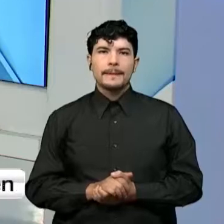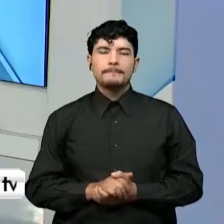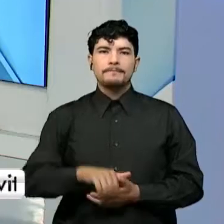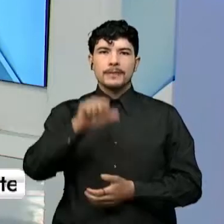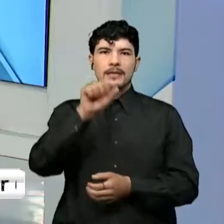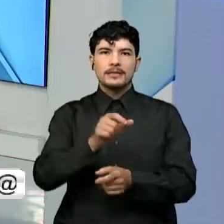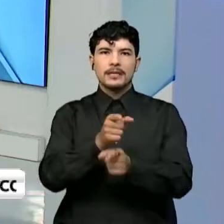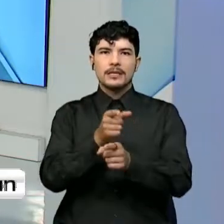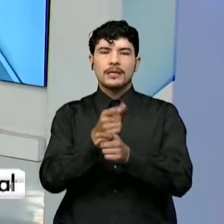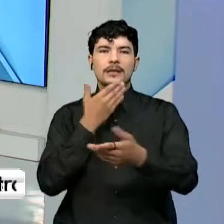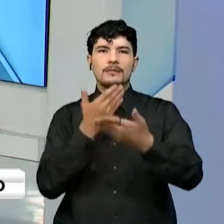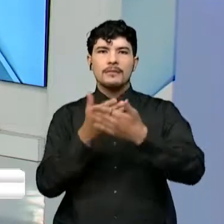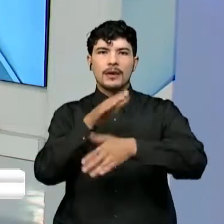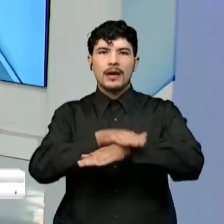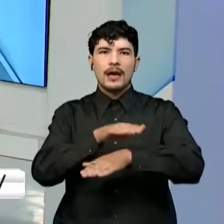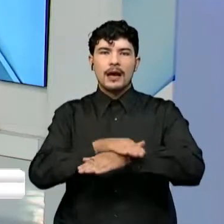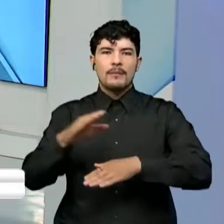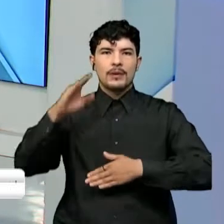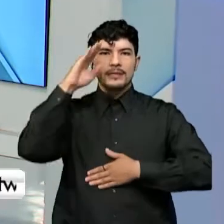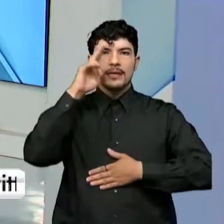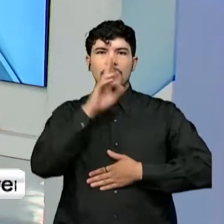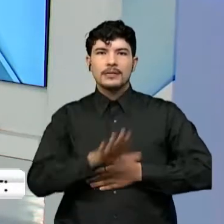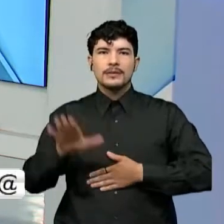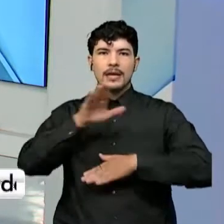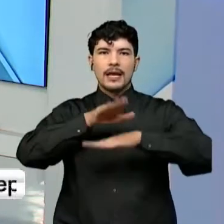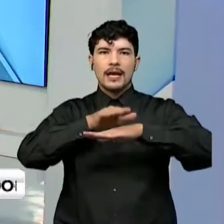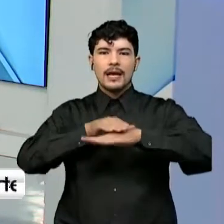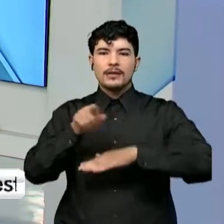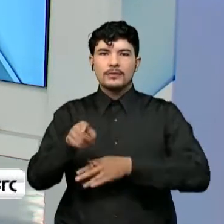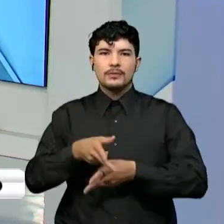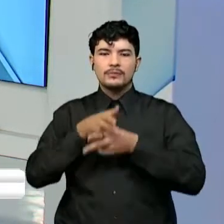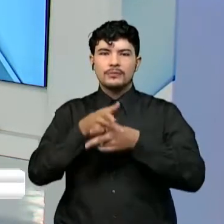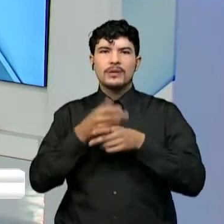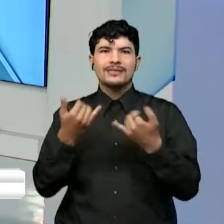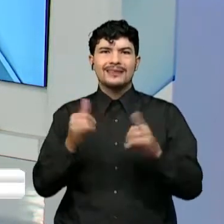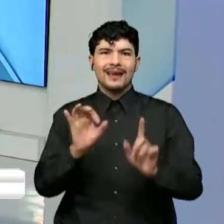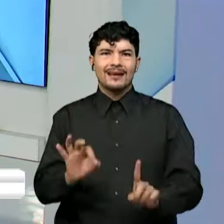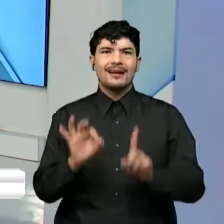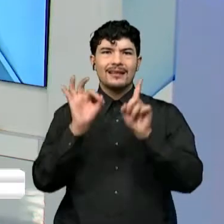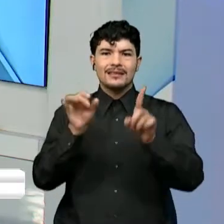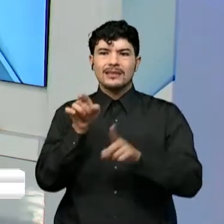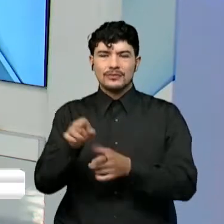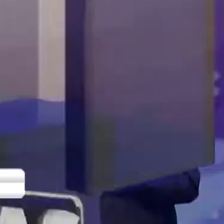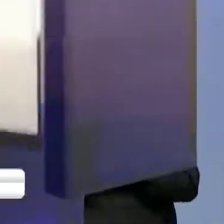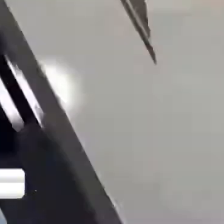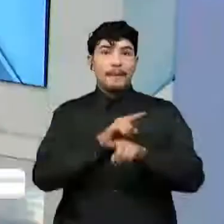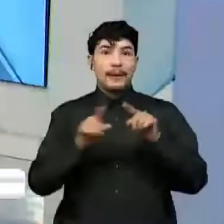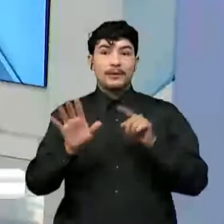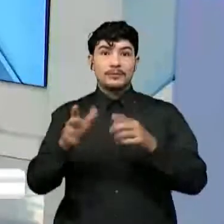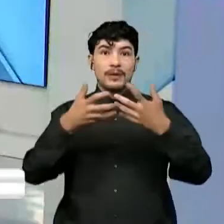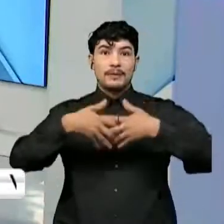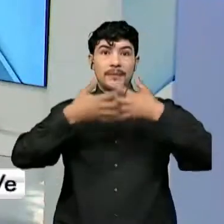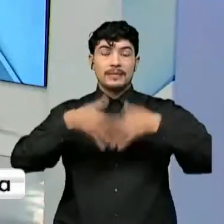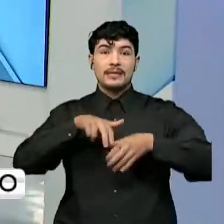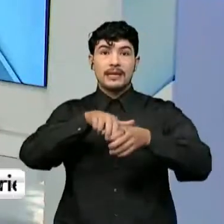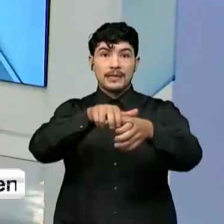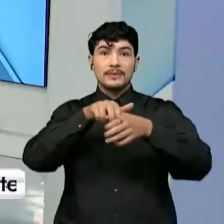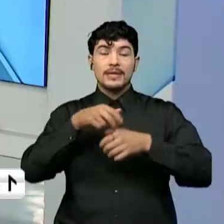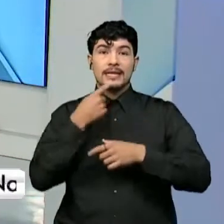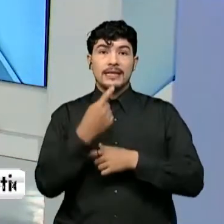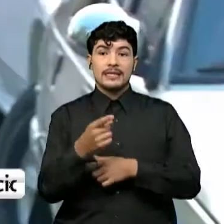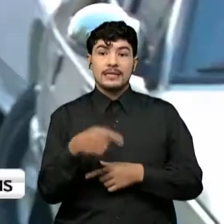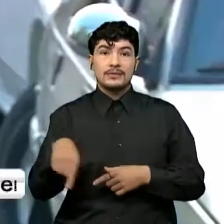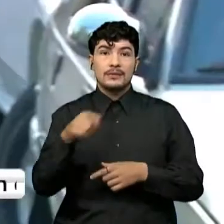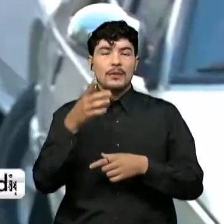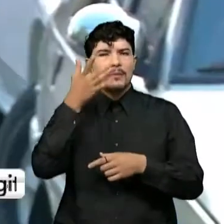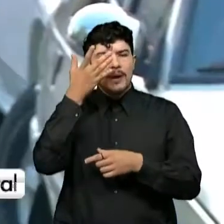así muy buenas tardes pues lo que las autoridades han manifestado es que la seguridad se encuentra garantizada por su parte sin embargo las empresas transportadoras manifestaron